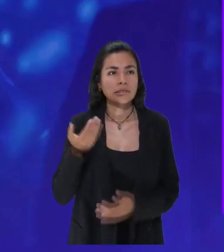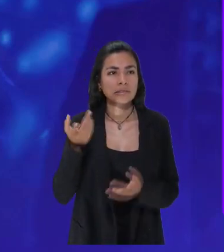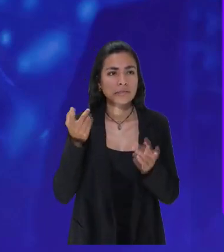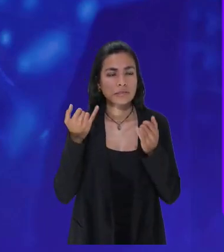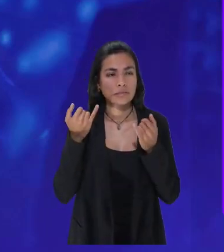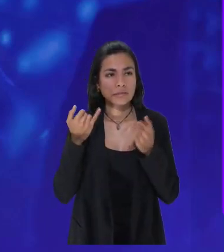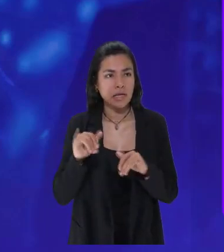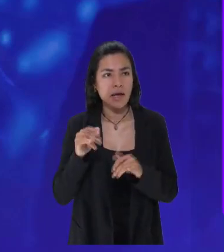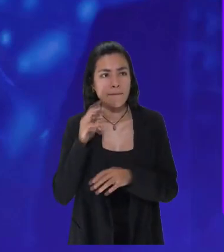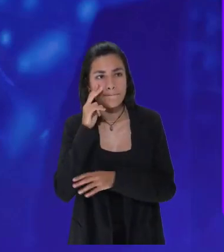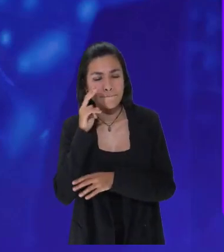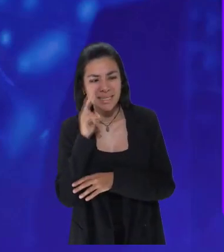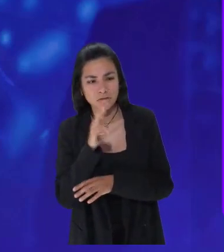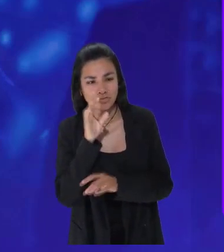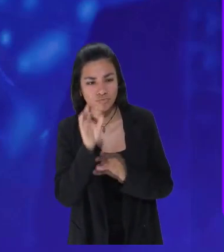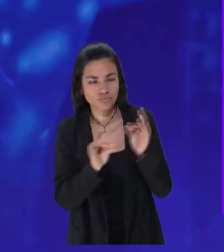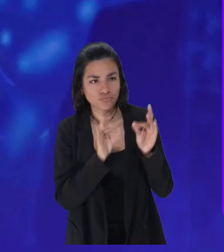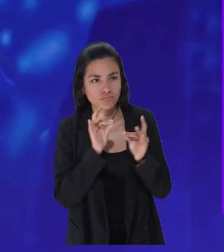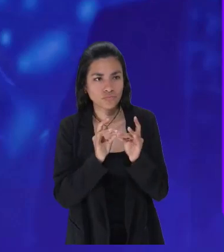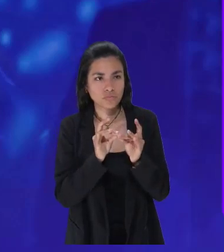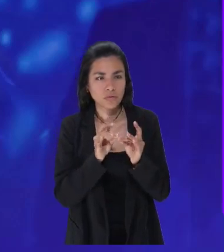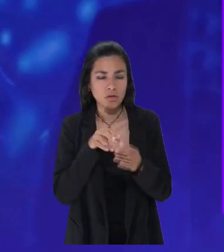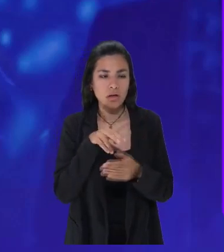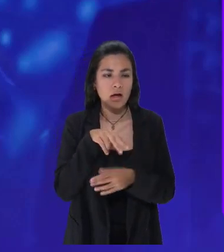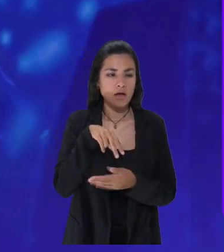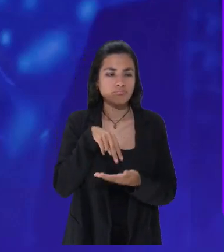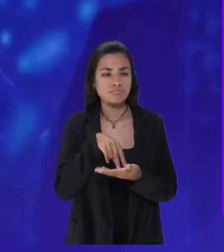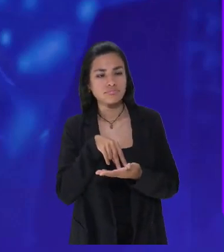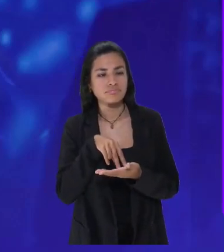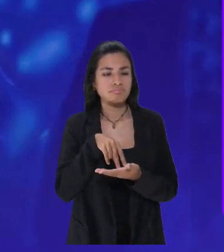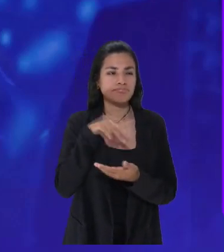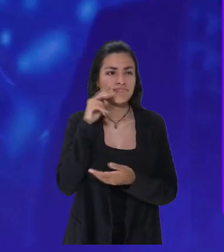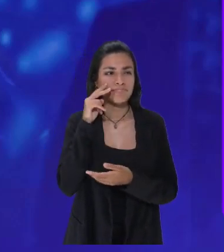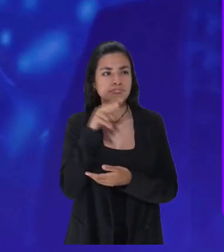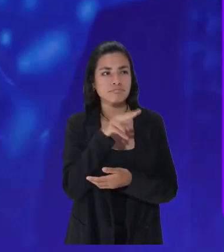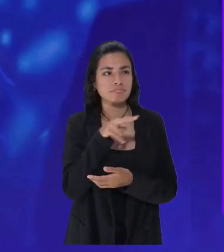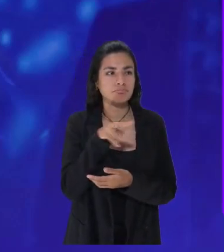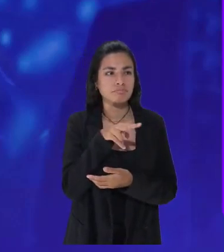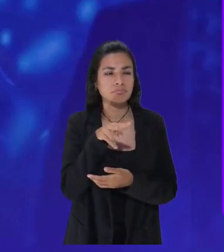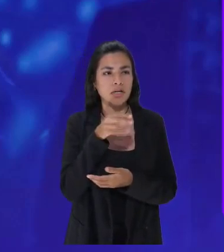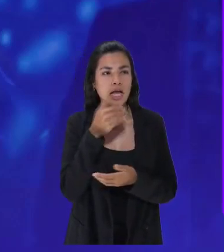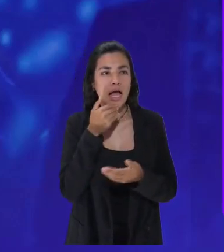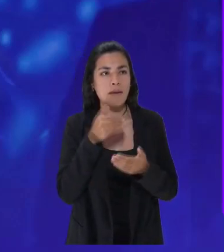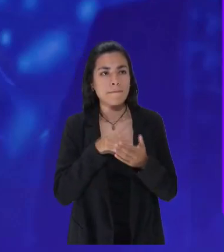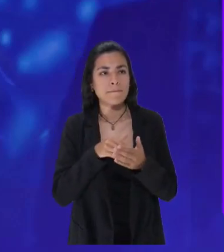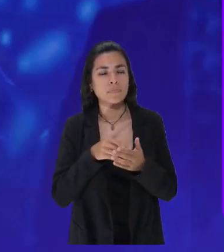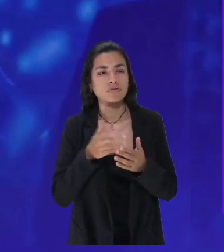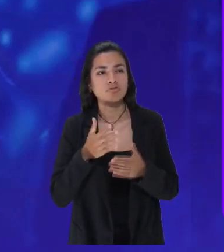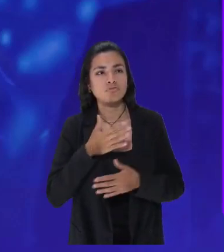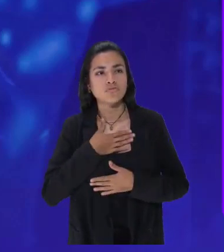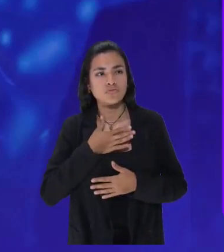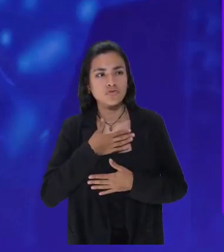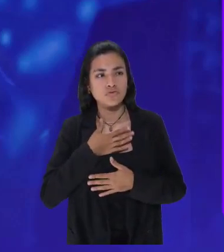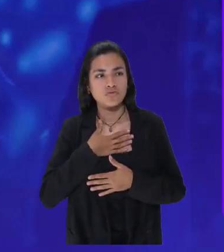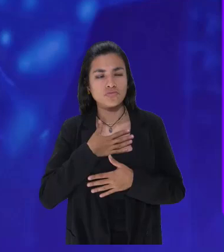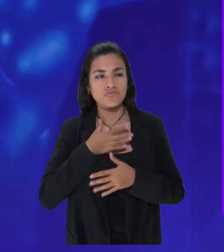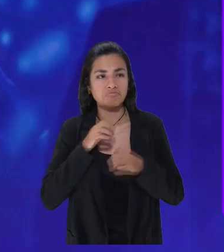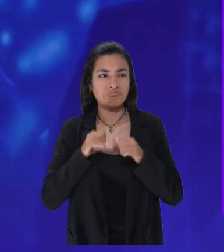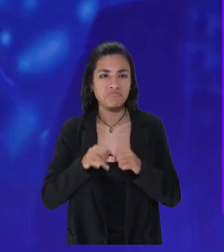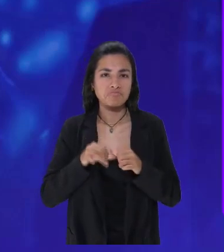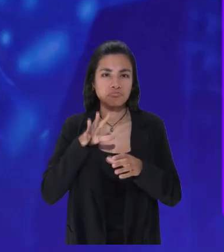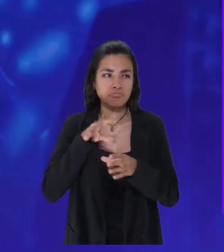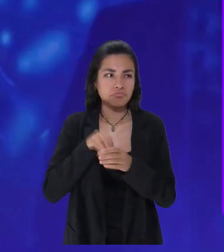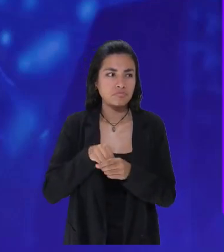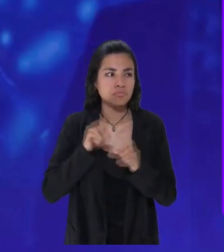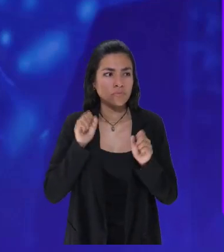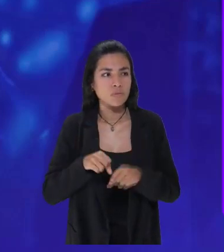perfecta del campo quirúrgico desde el ángulo donde estoy parado, ¿cierto? Entonces, si yo soy un estudiante o un residente, puedo estar ahí viendo